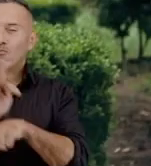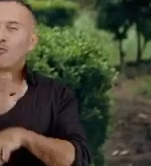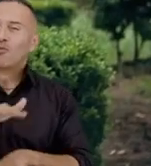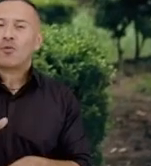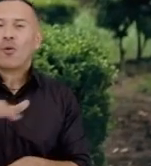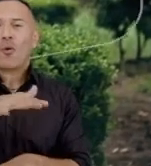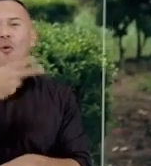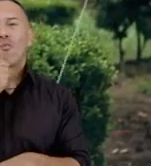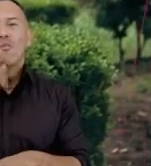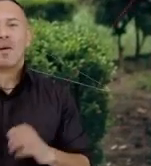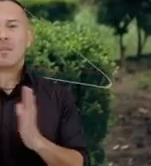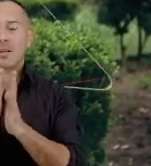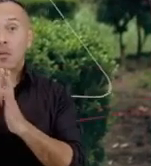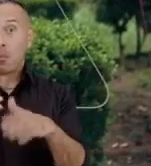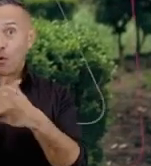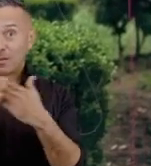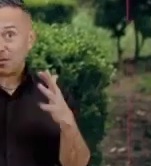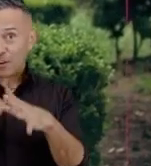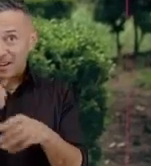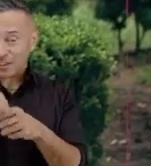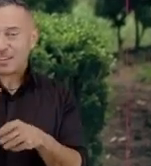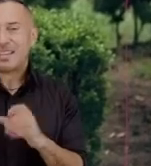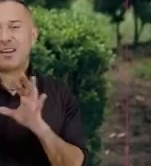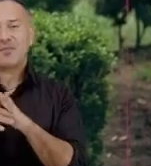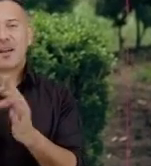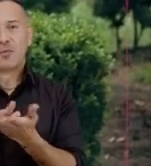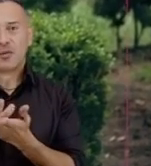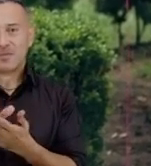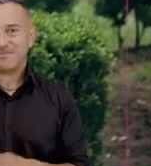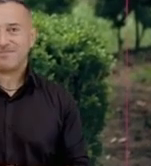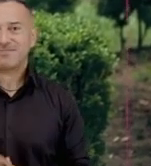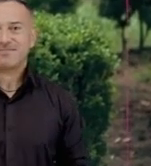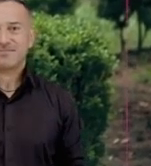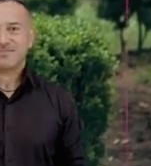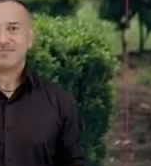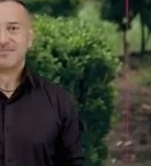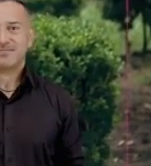participamos. En estas elecciones con mi INE participo. INE.